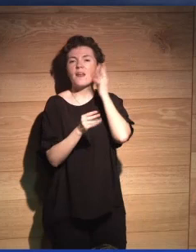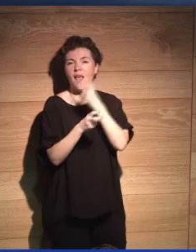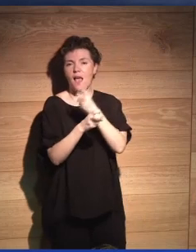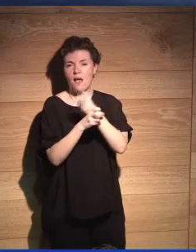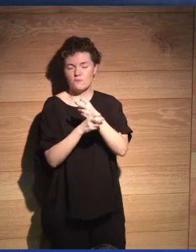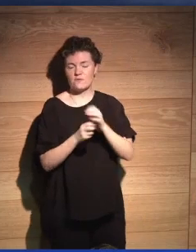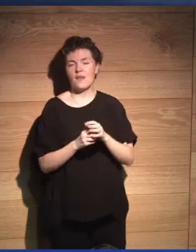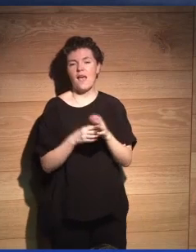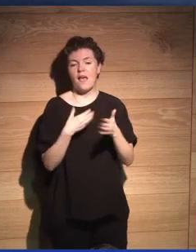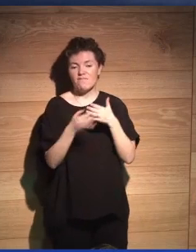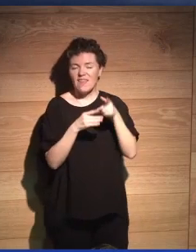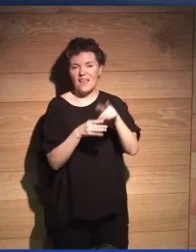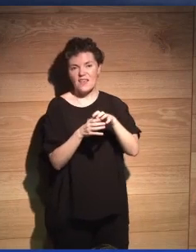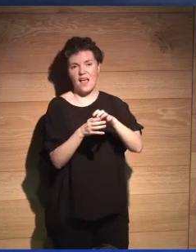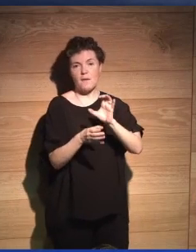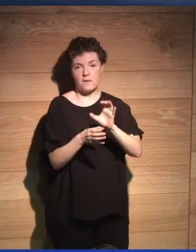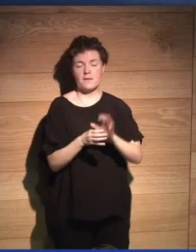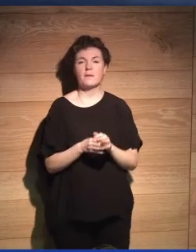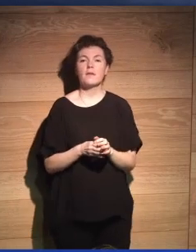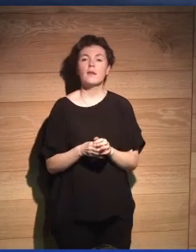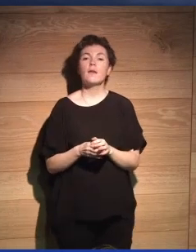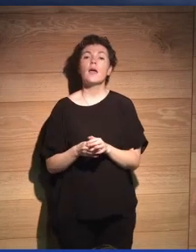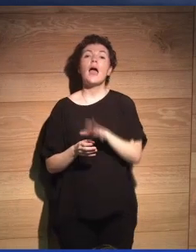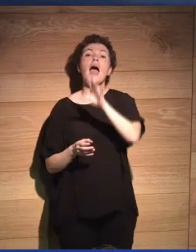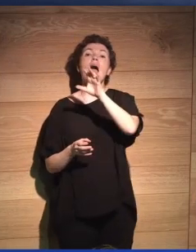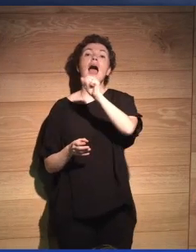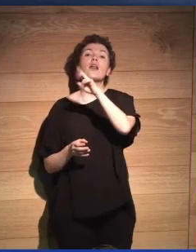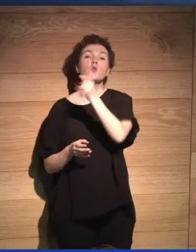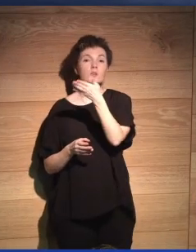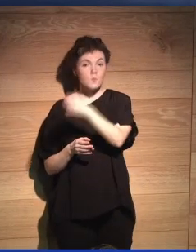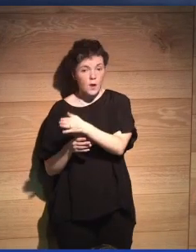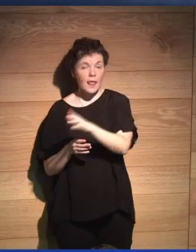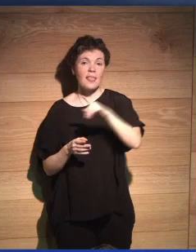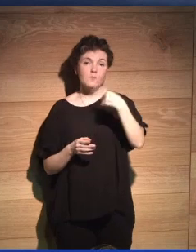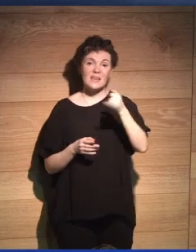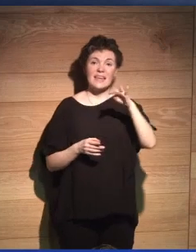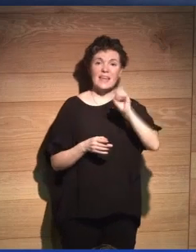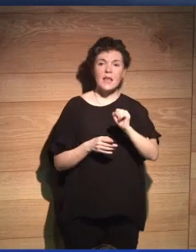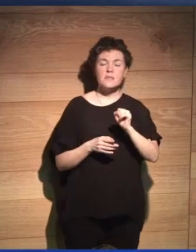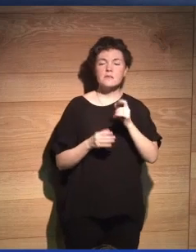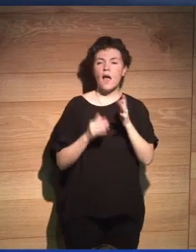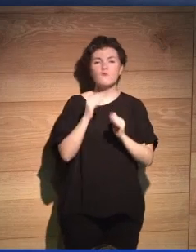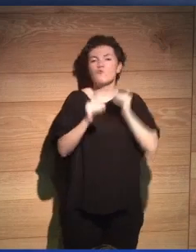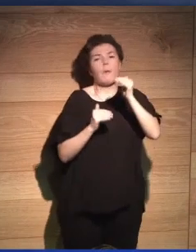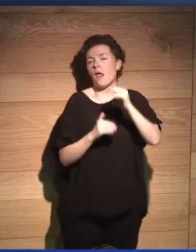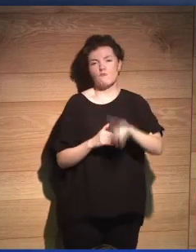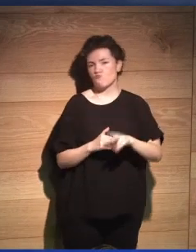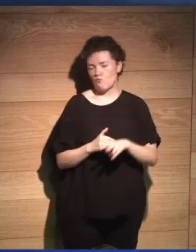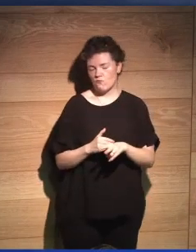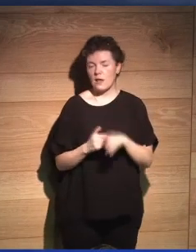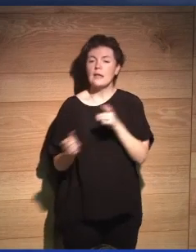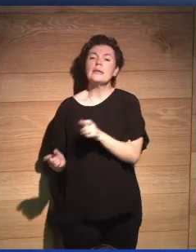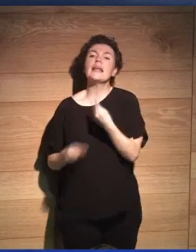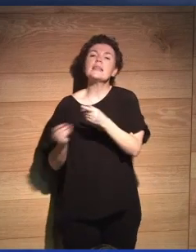austriaca Uli. Después de la muerte de Arturo, que Ilsa nunca superó, se trasladó